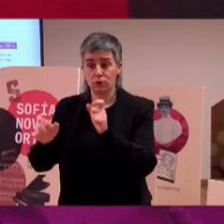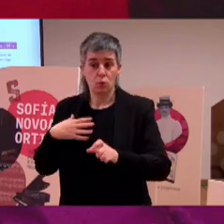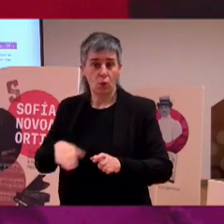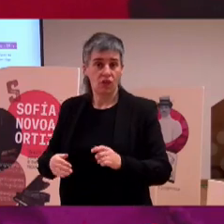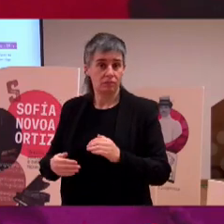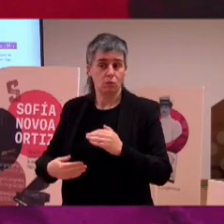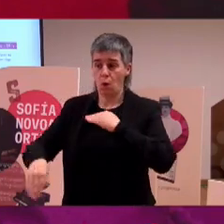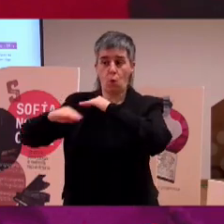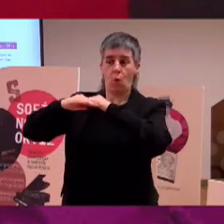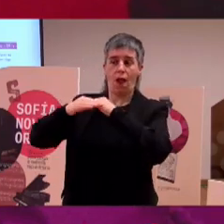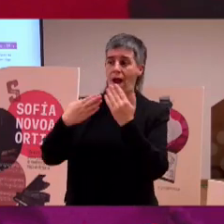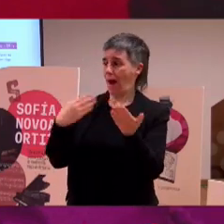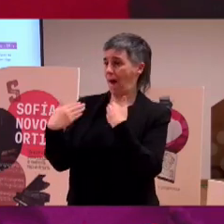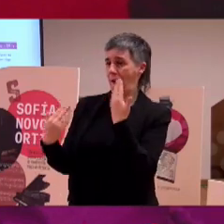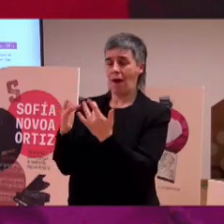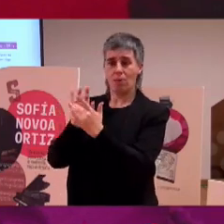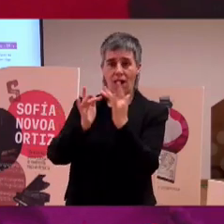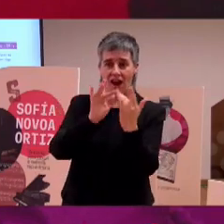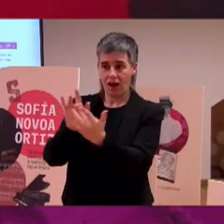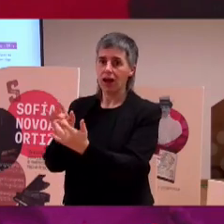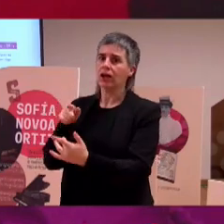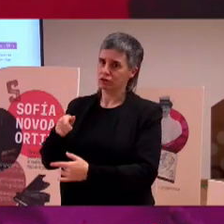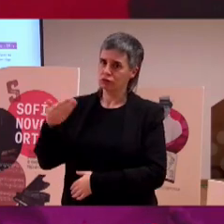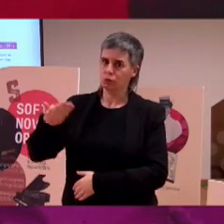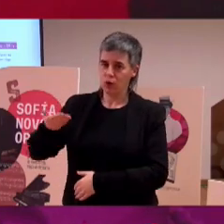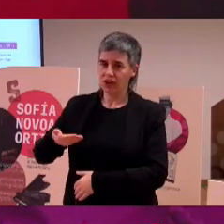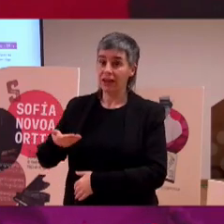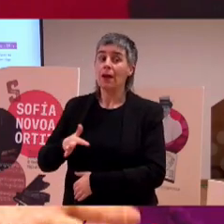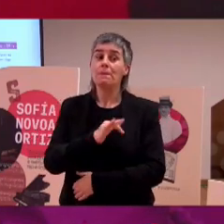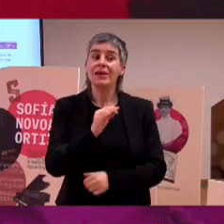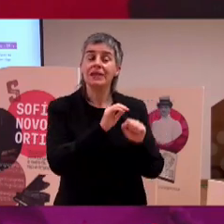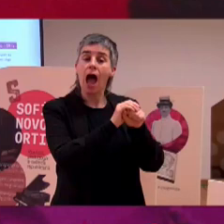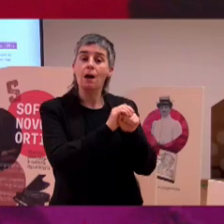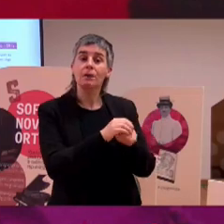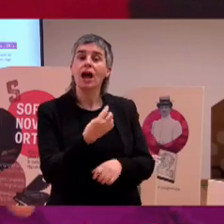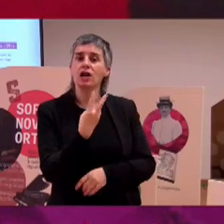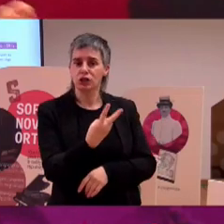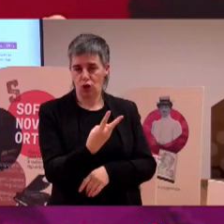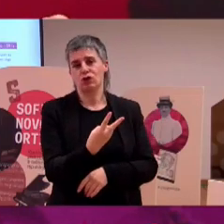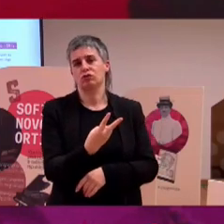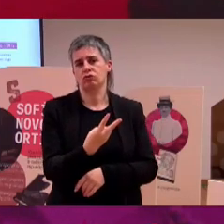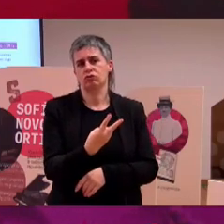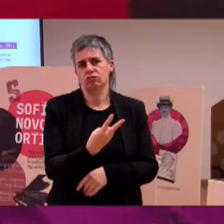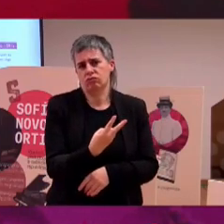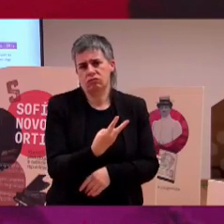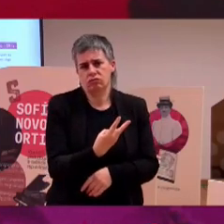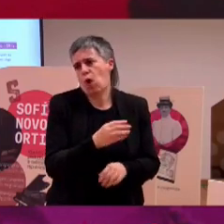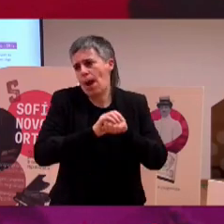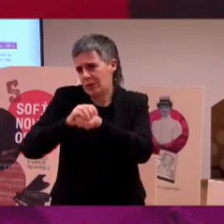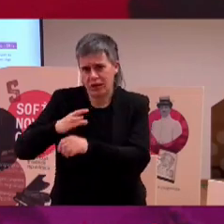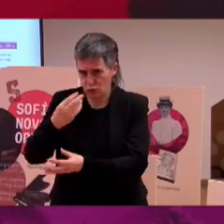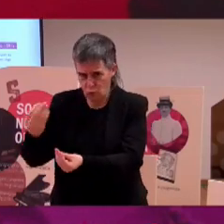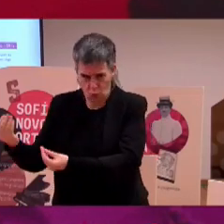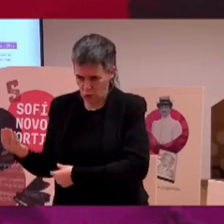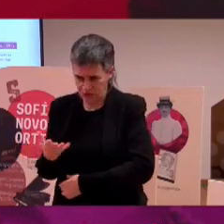igual. Eso para ela é moito. E ten as súas amigas, ten a moitas máis que aparecen por